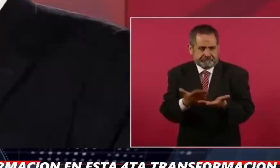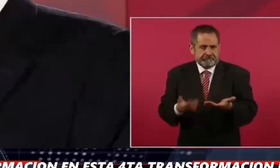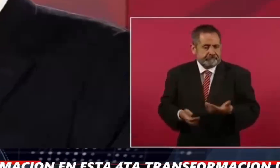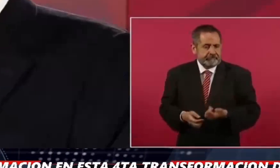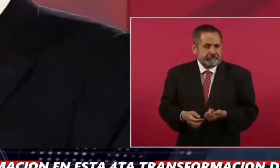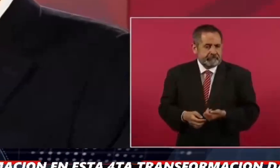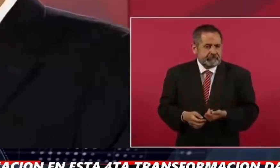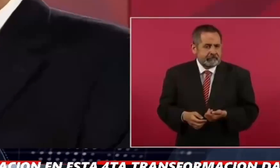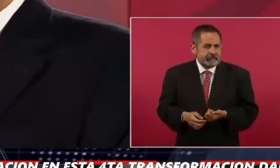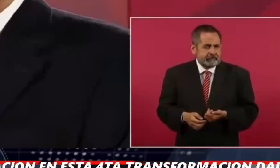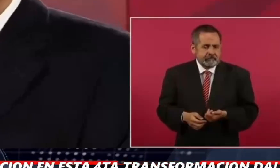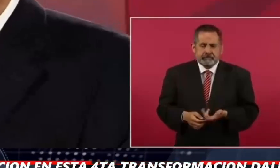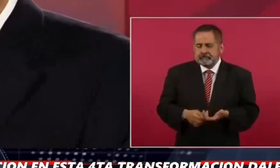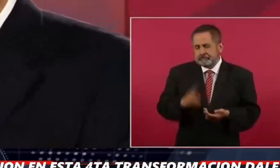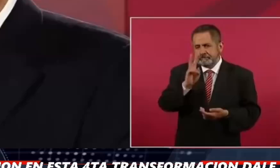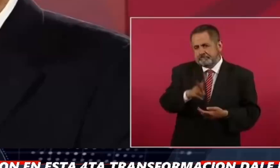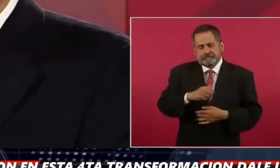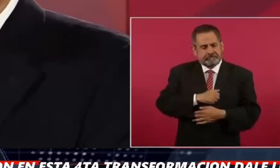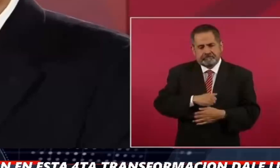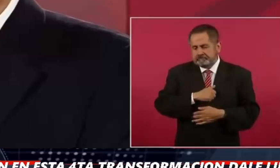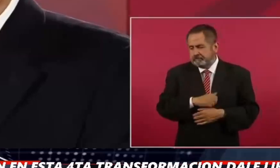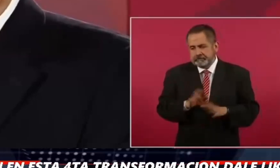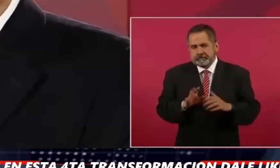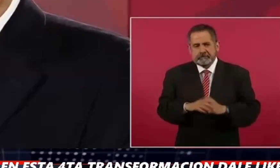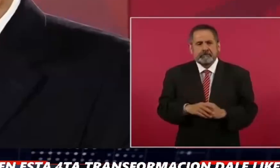Es muy lamentable,